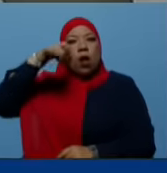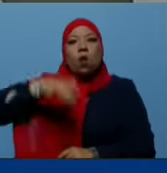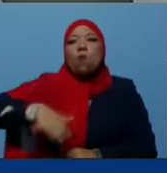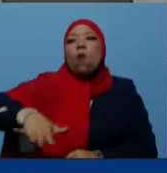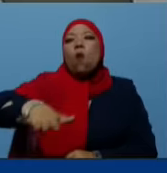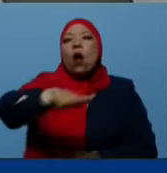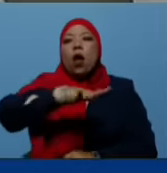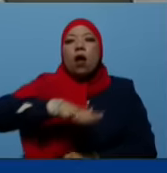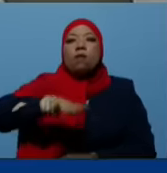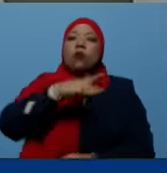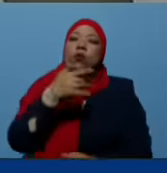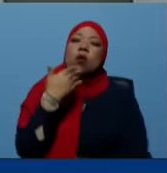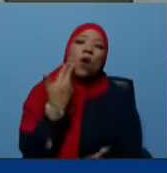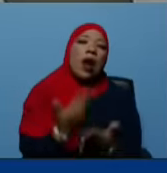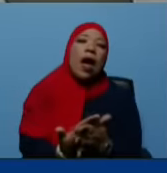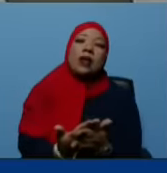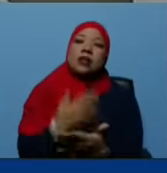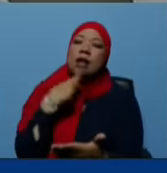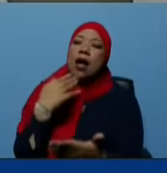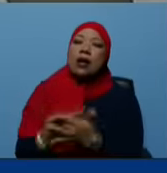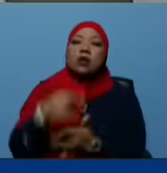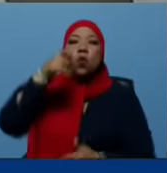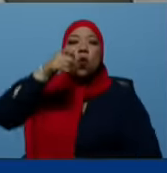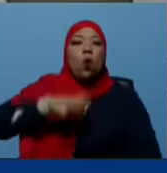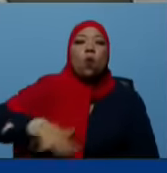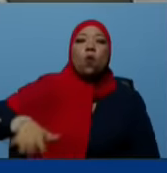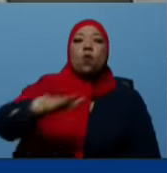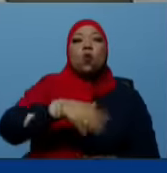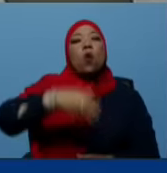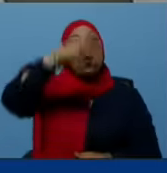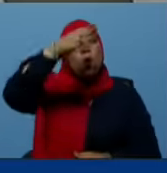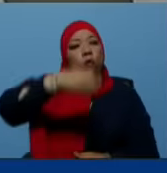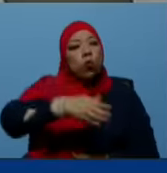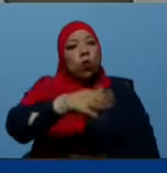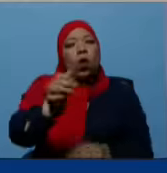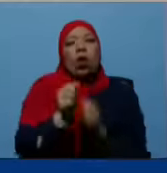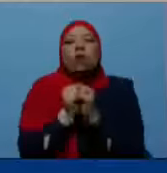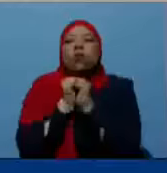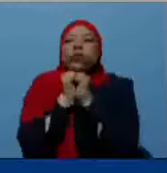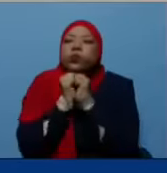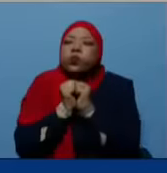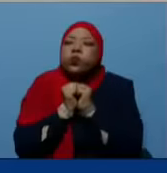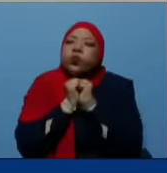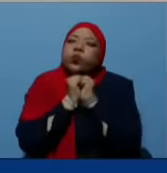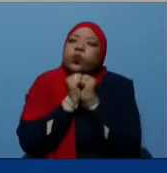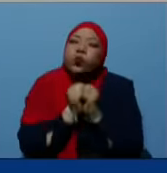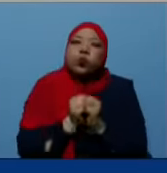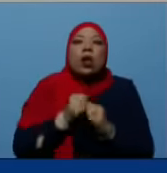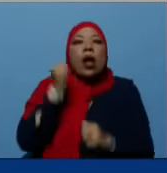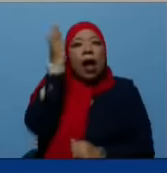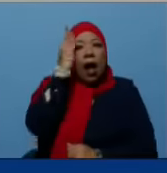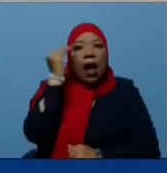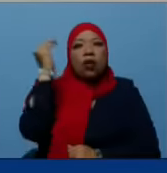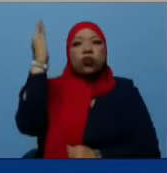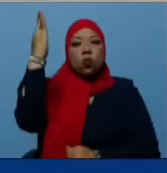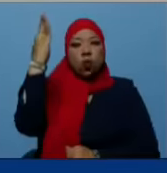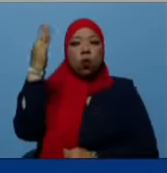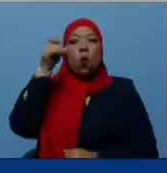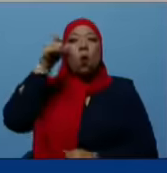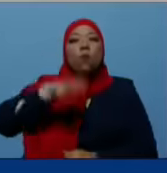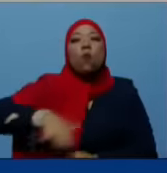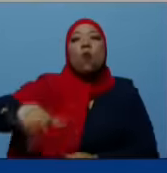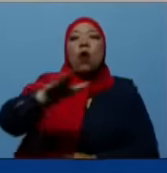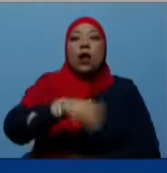le agradezco sus bendiciones, sus oraciones, pero además, que es un pueblo